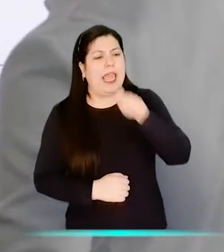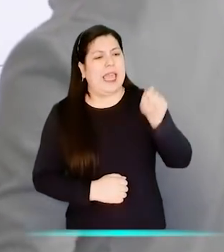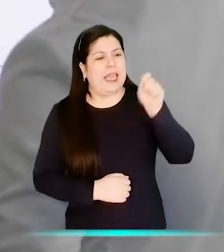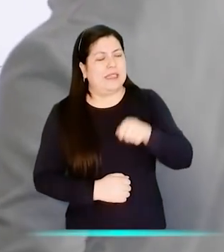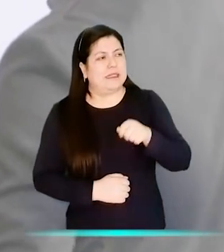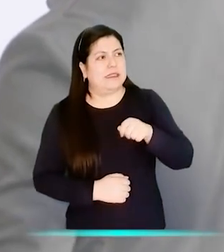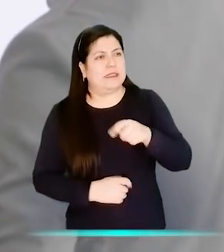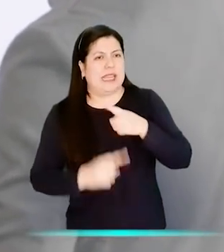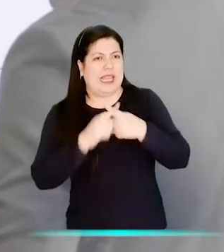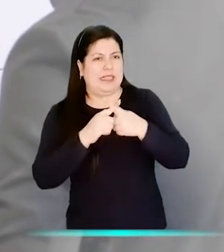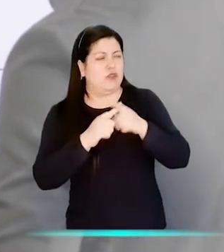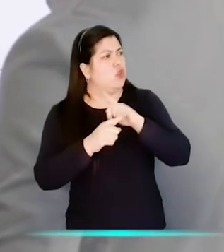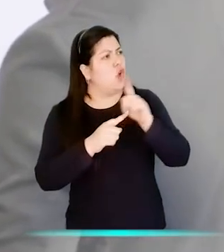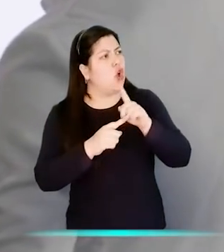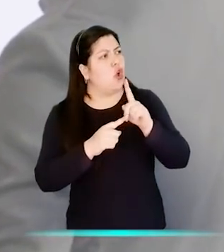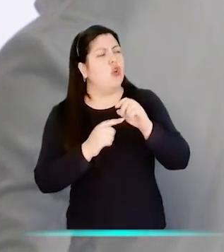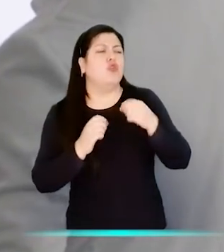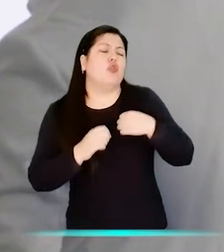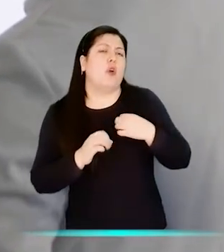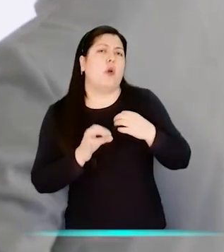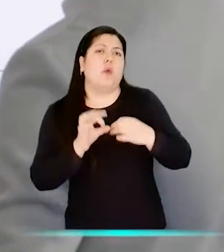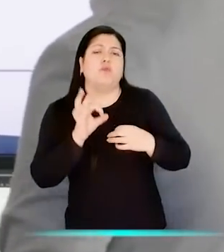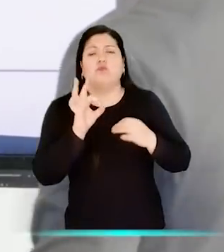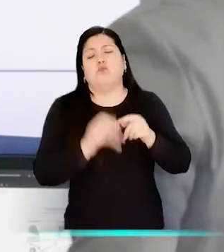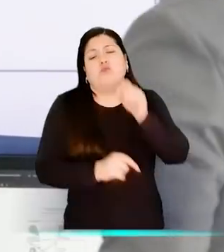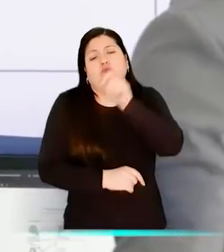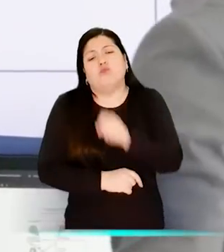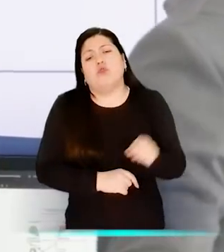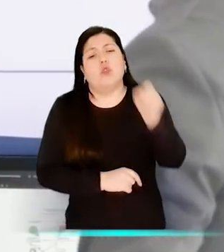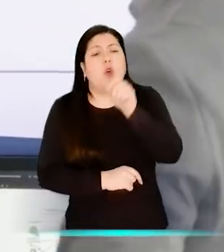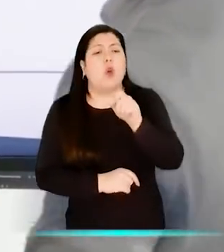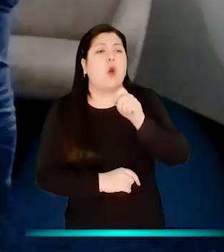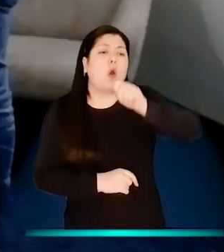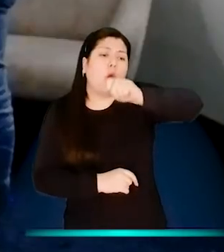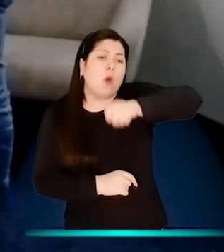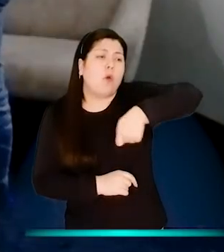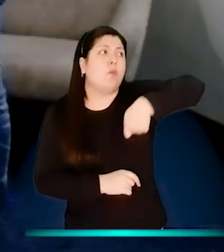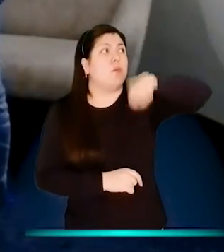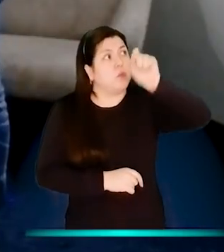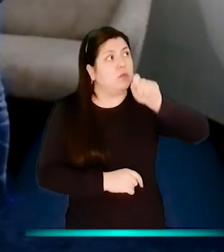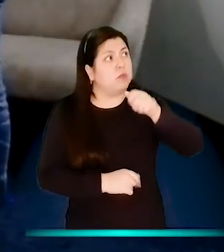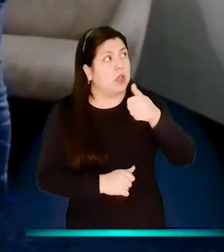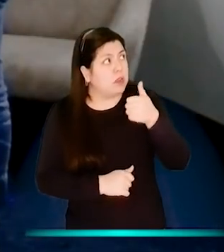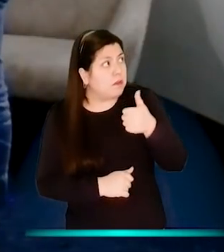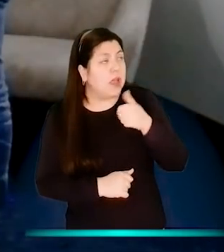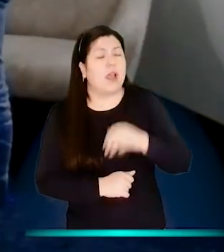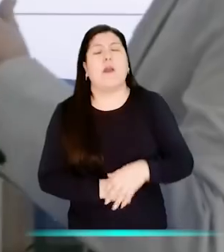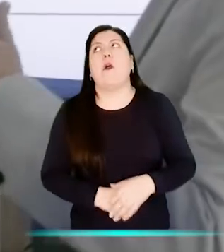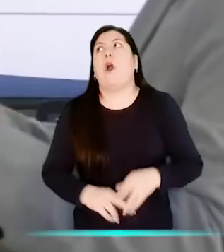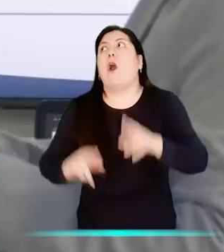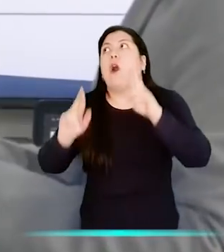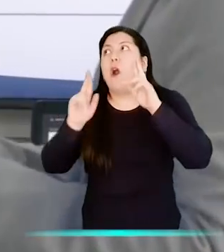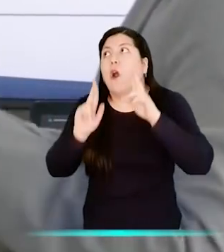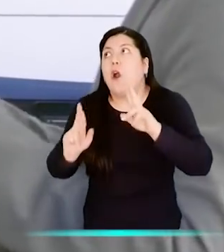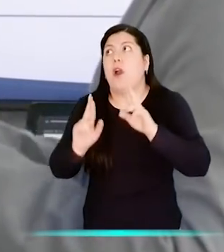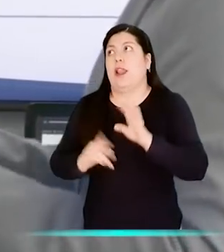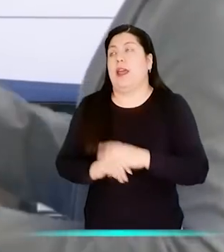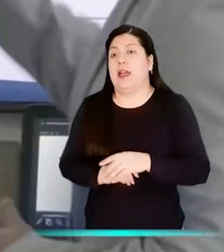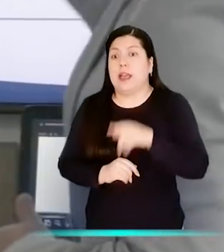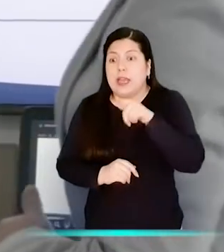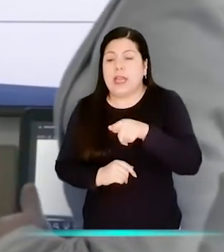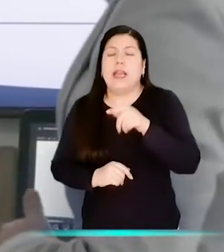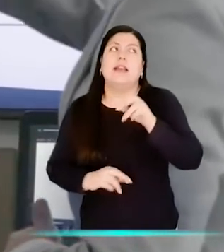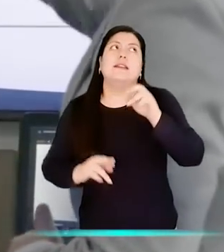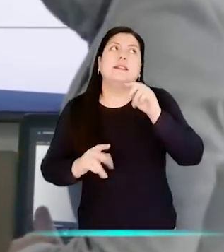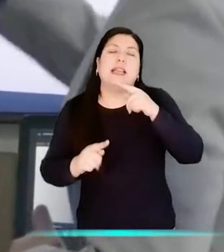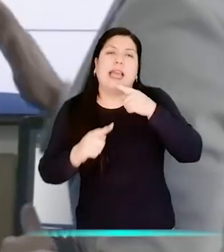uso una X, sino utilizo un círculo o un visto bueno, ¿eso invalida mi voto? Ojalá la intención